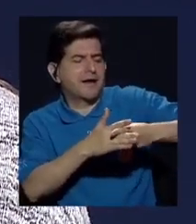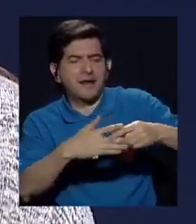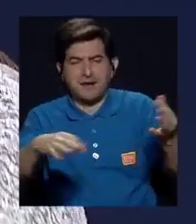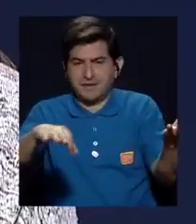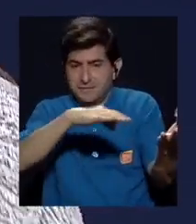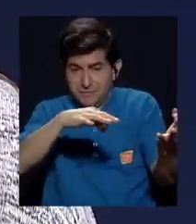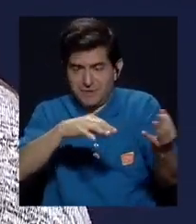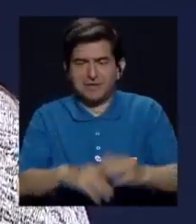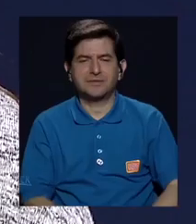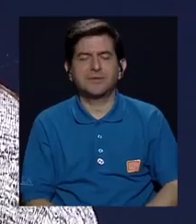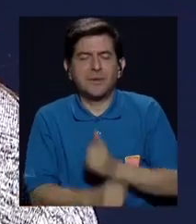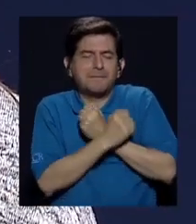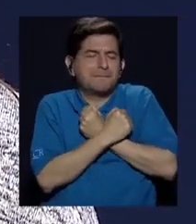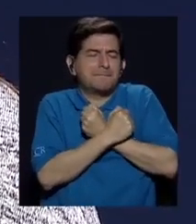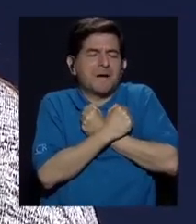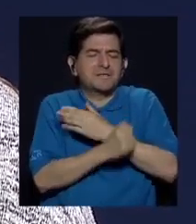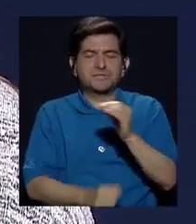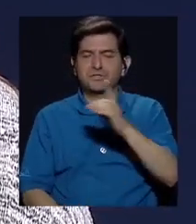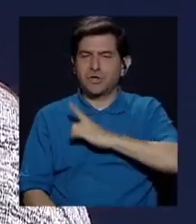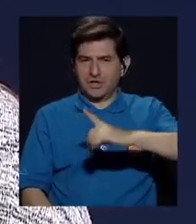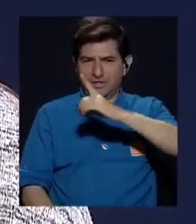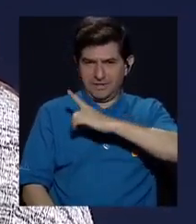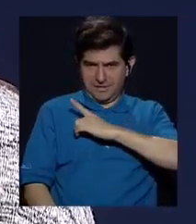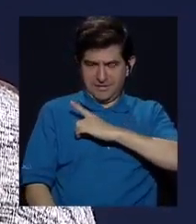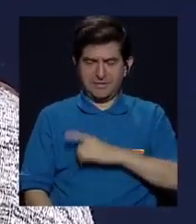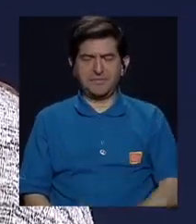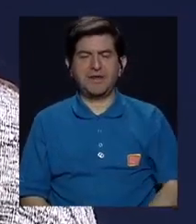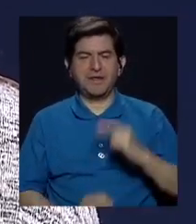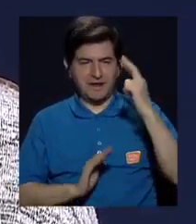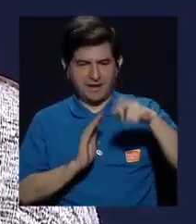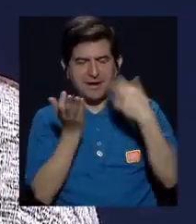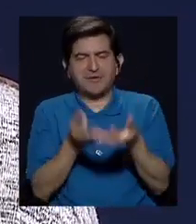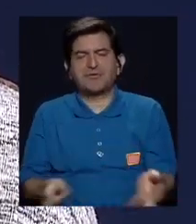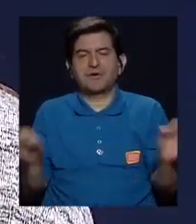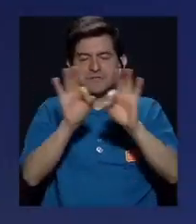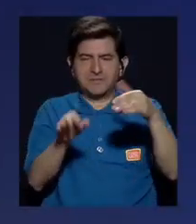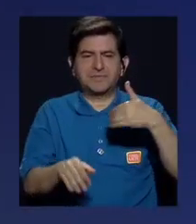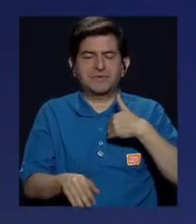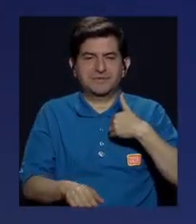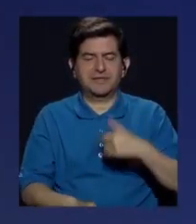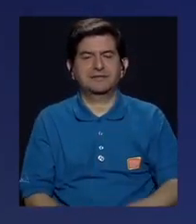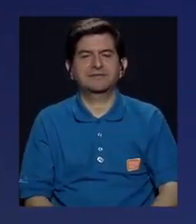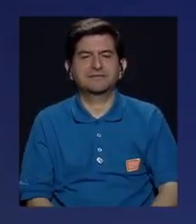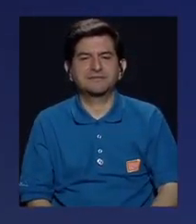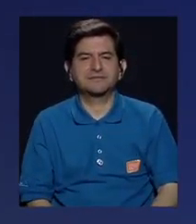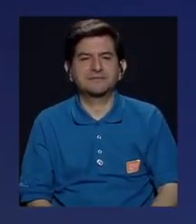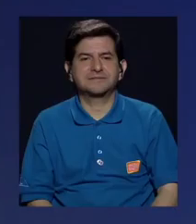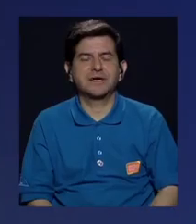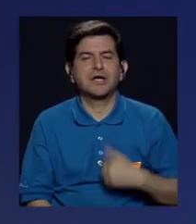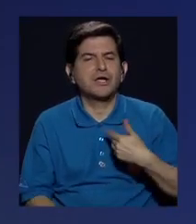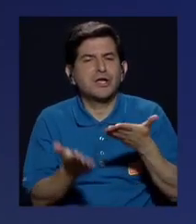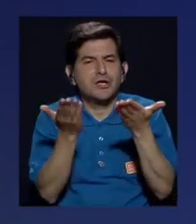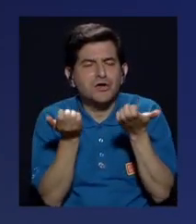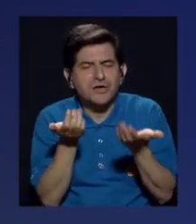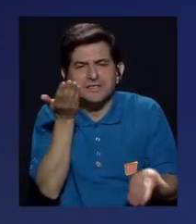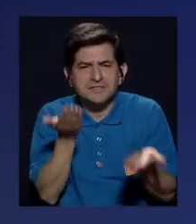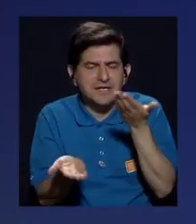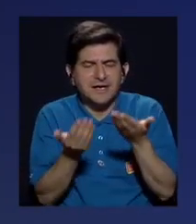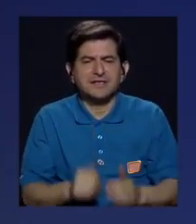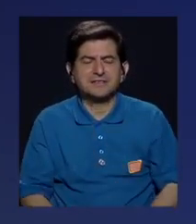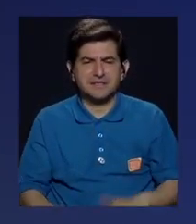pasión, inclusive la disciplina, juegan un rol muy importante. Bien, yo quisiera también hacer en